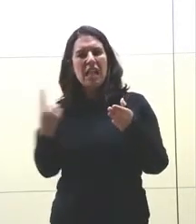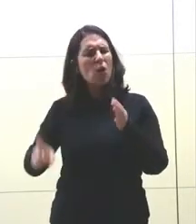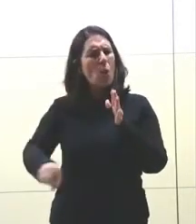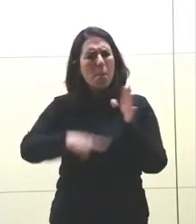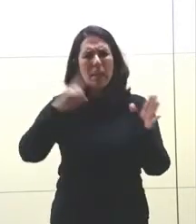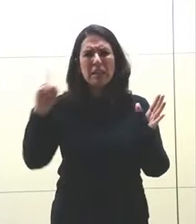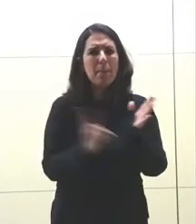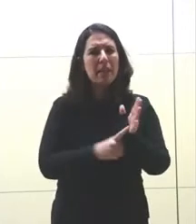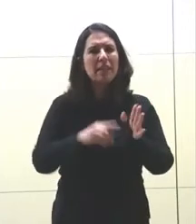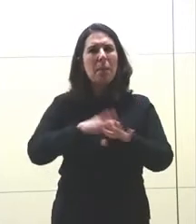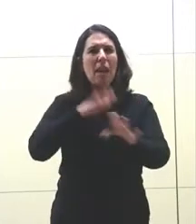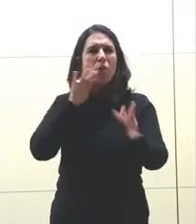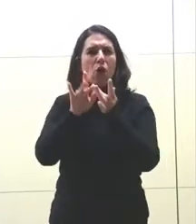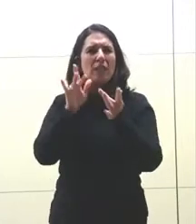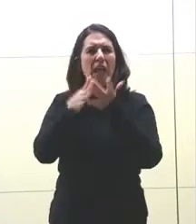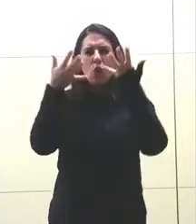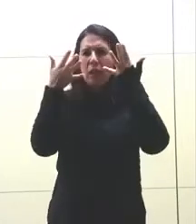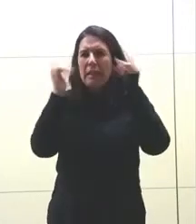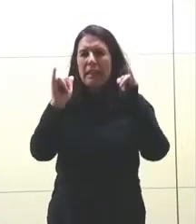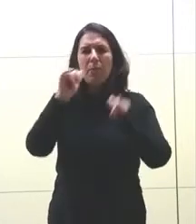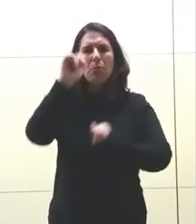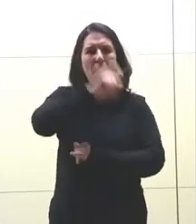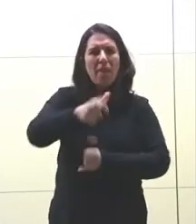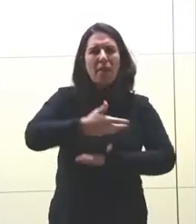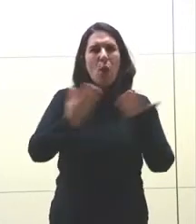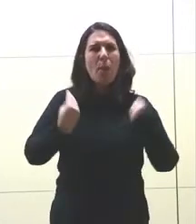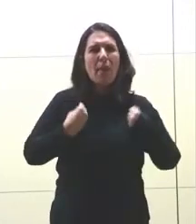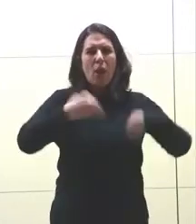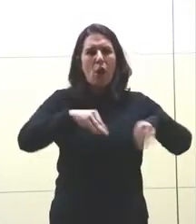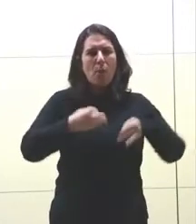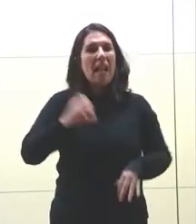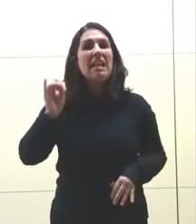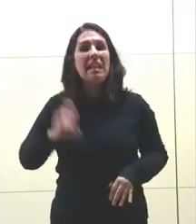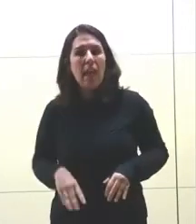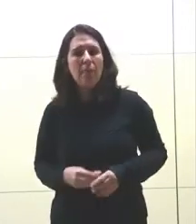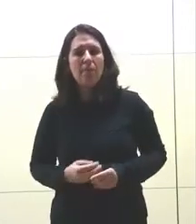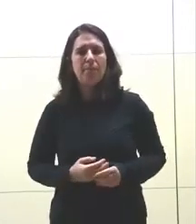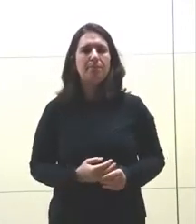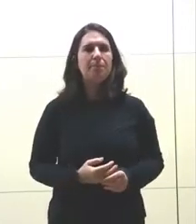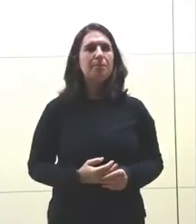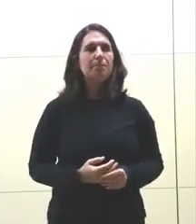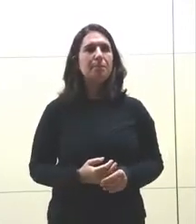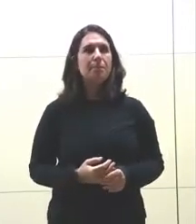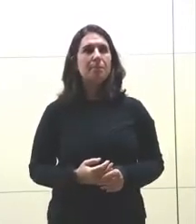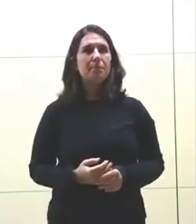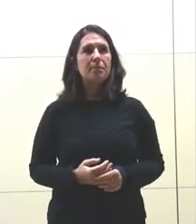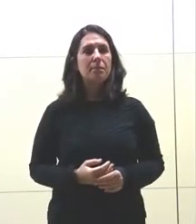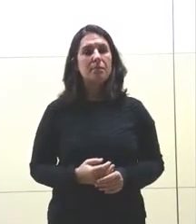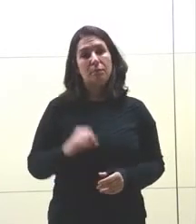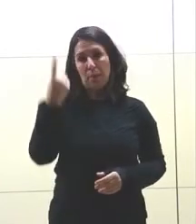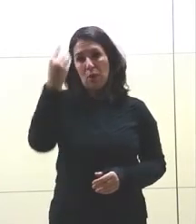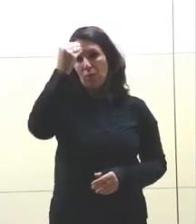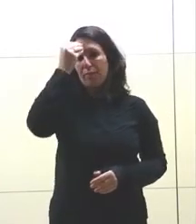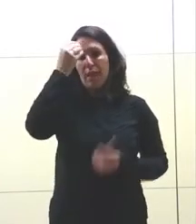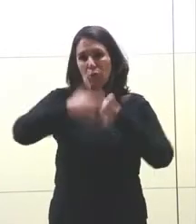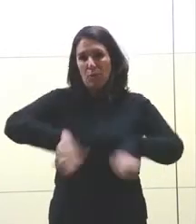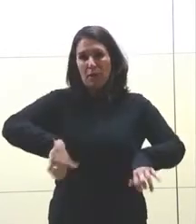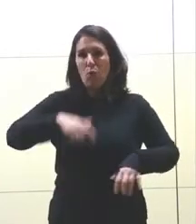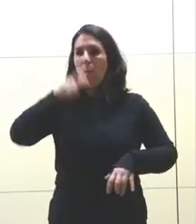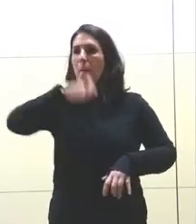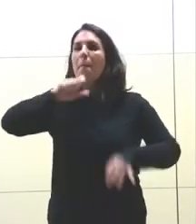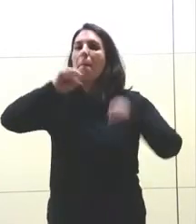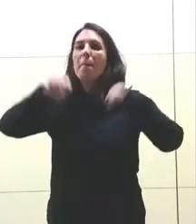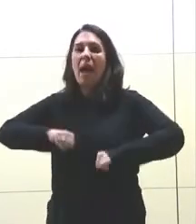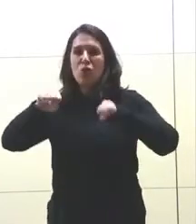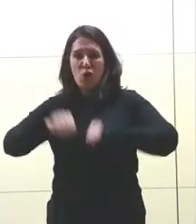no tuviera contacto con la población que hace vida normal? Pues primero pensamos los mayores, pero